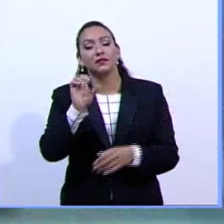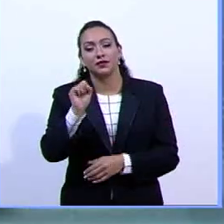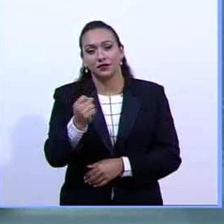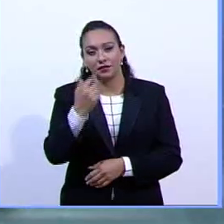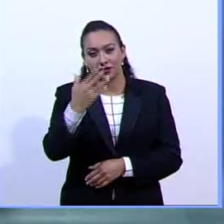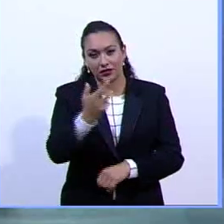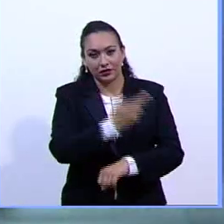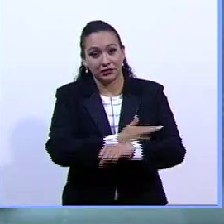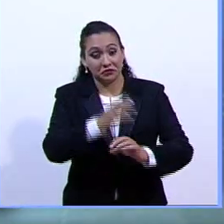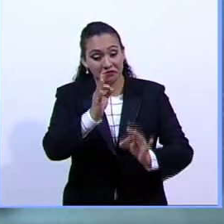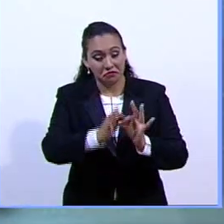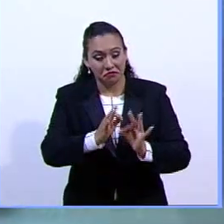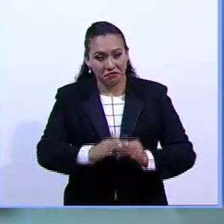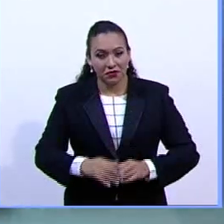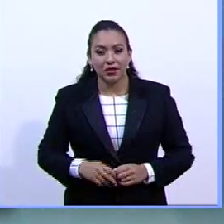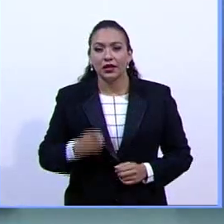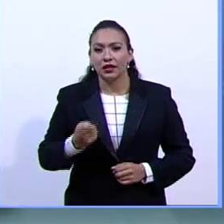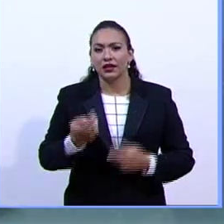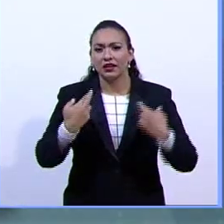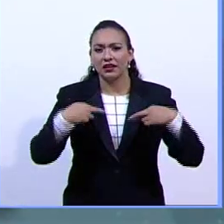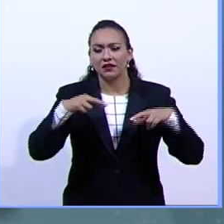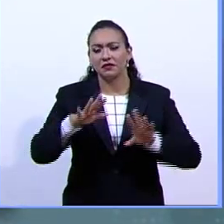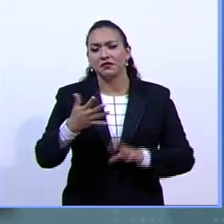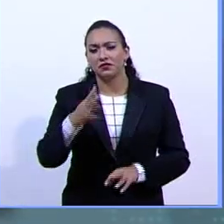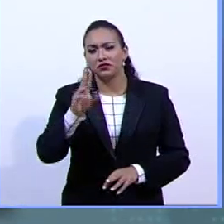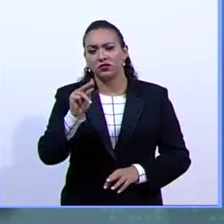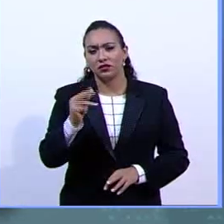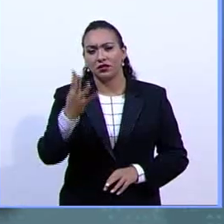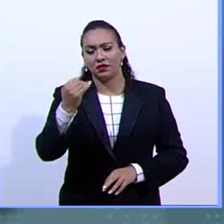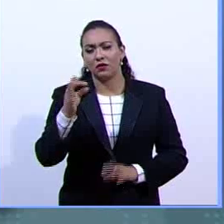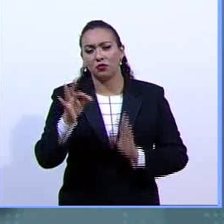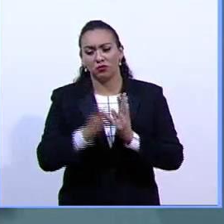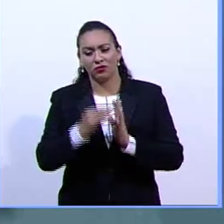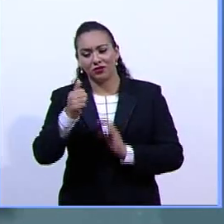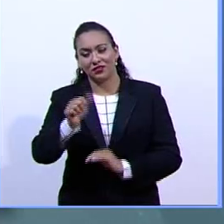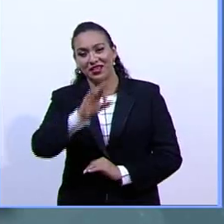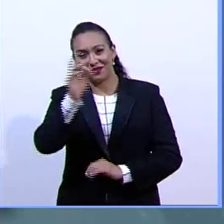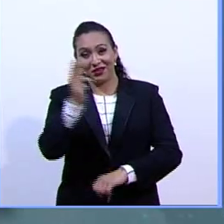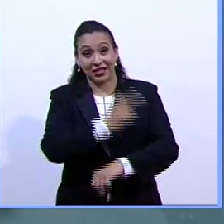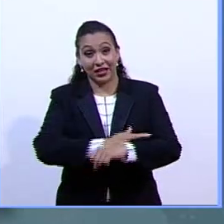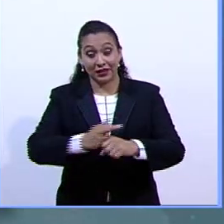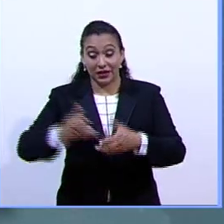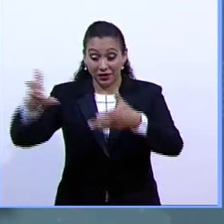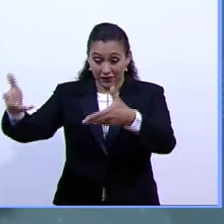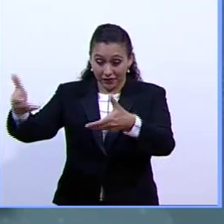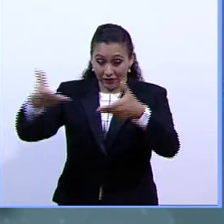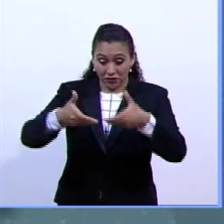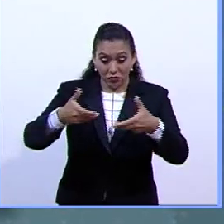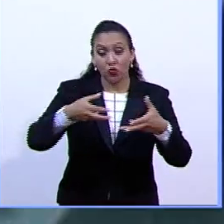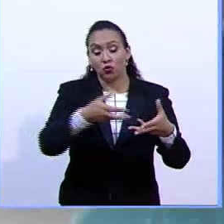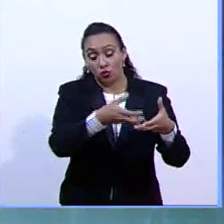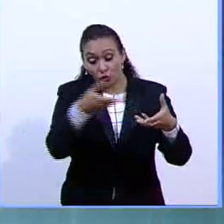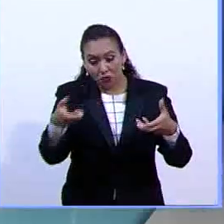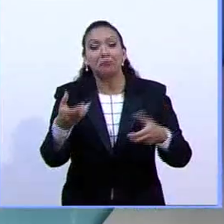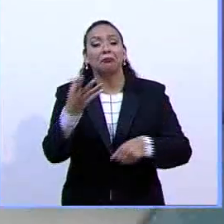259,865 asuntos, que representan el 89,6% de los asuntos que ingresaron en ese periodo.